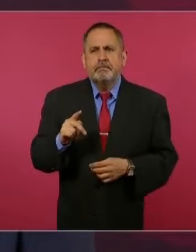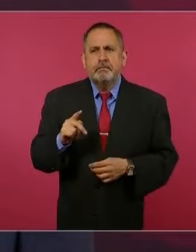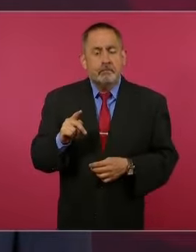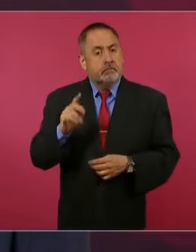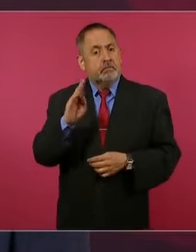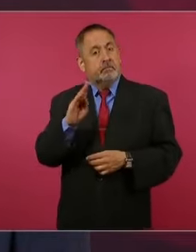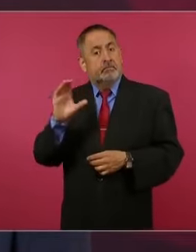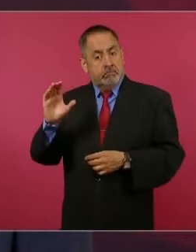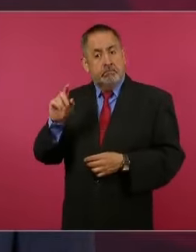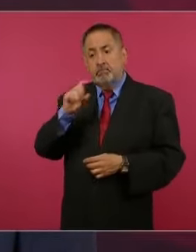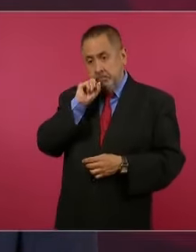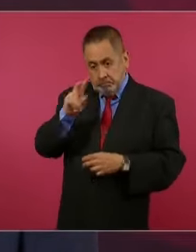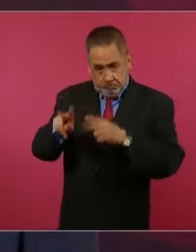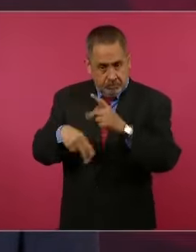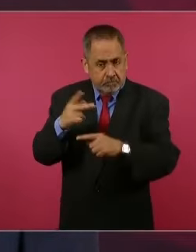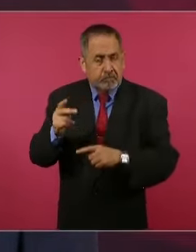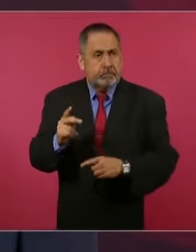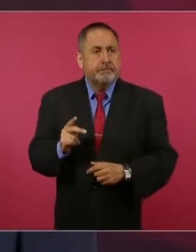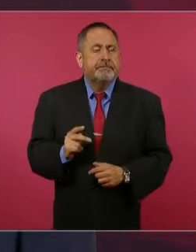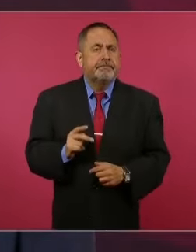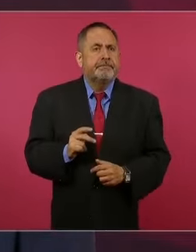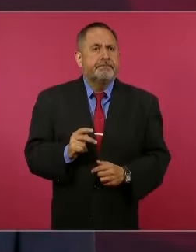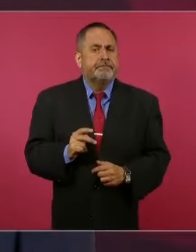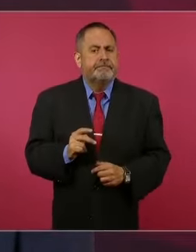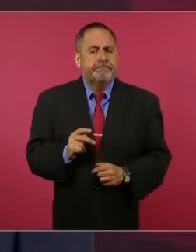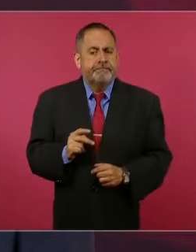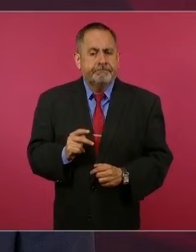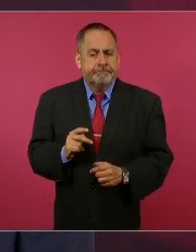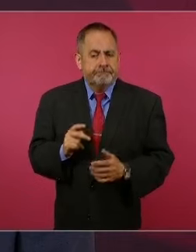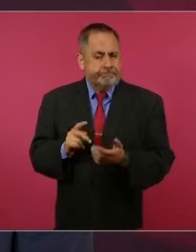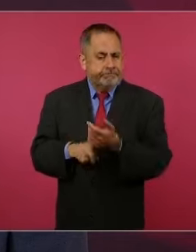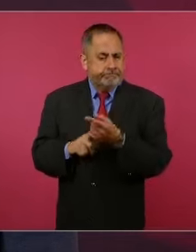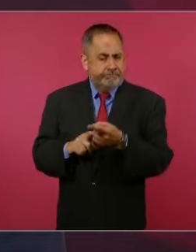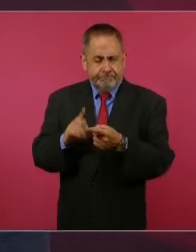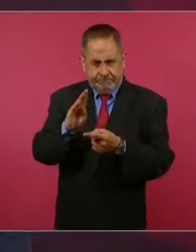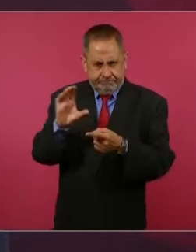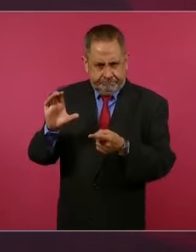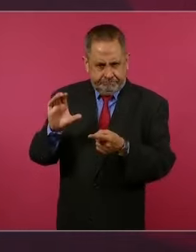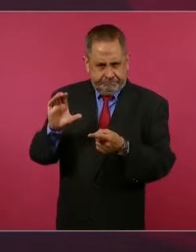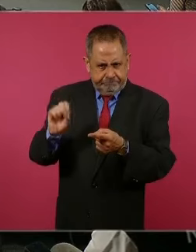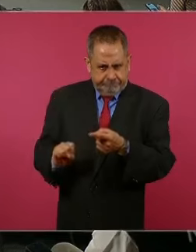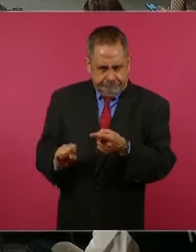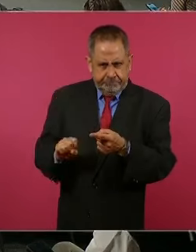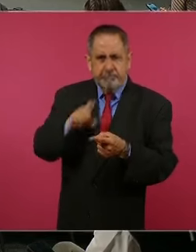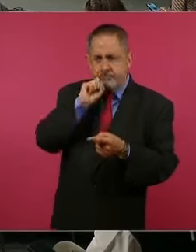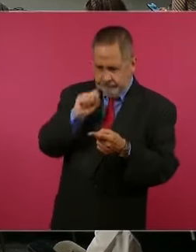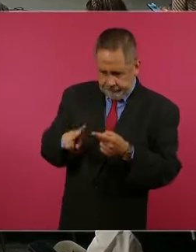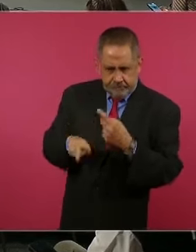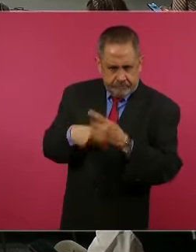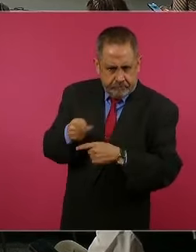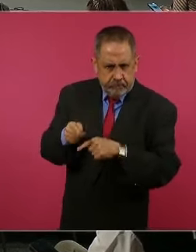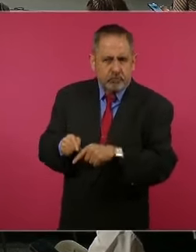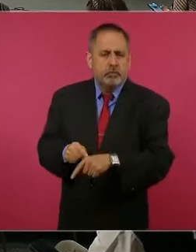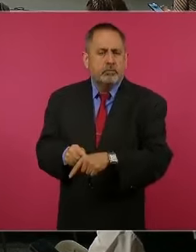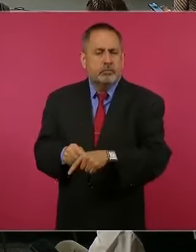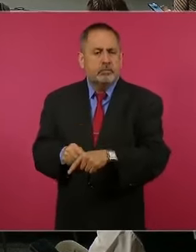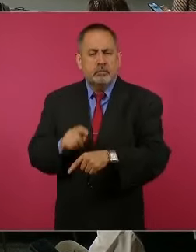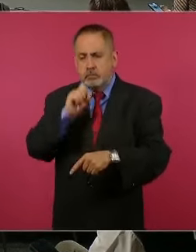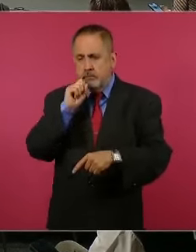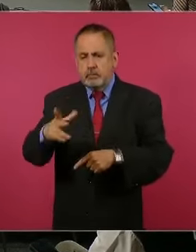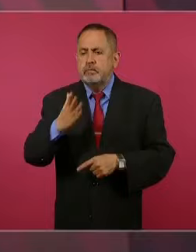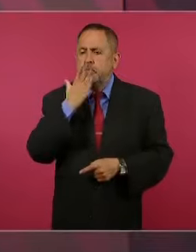Baja California en Baja California Sur voy a estar